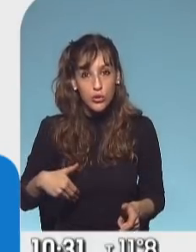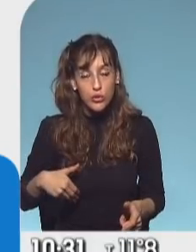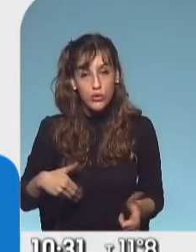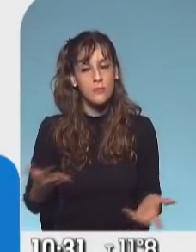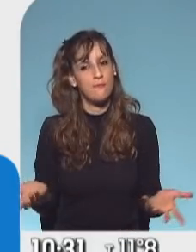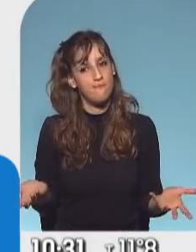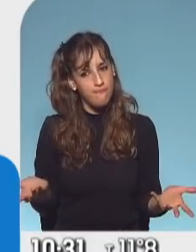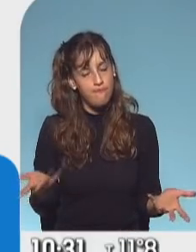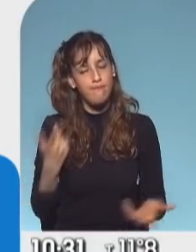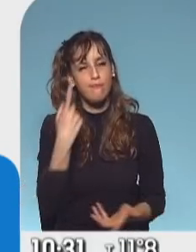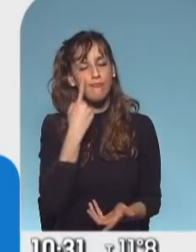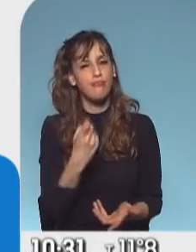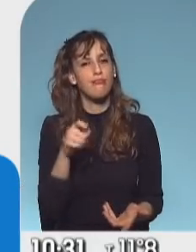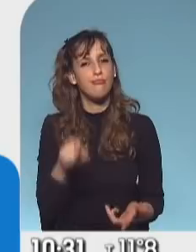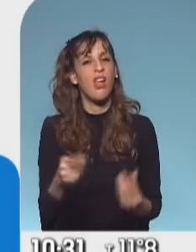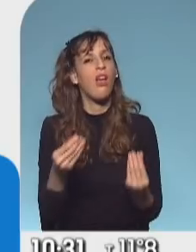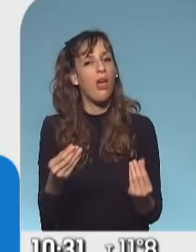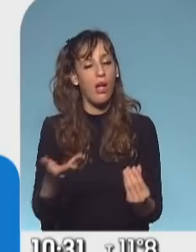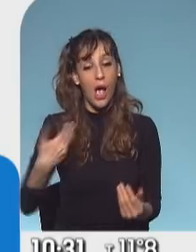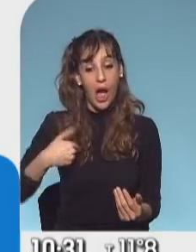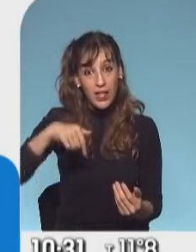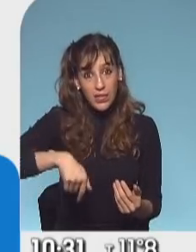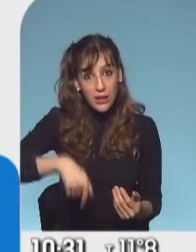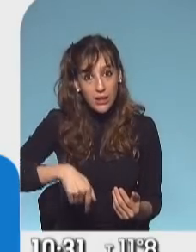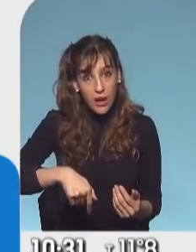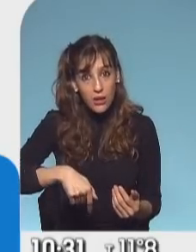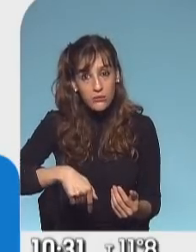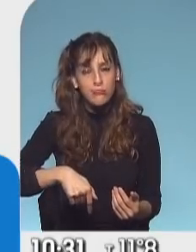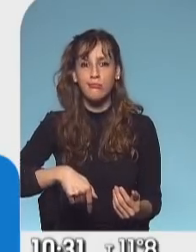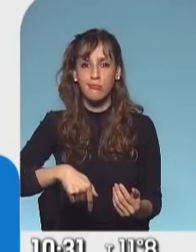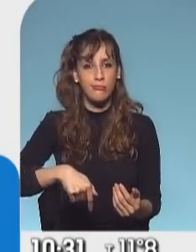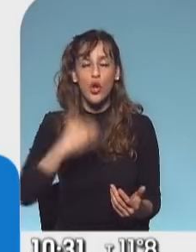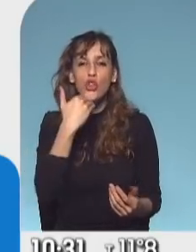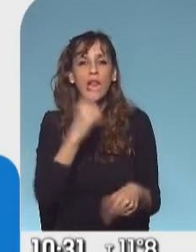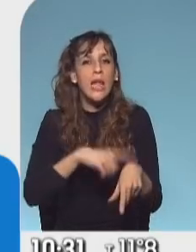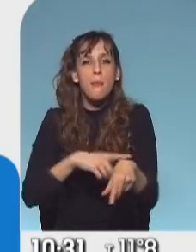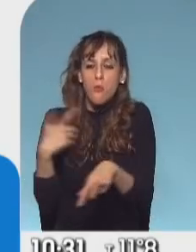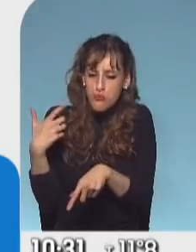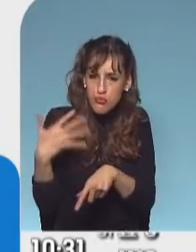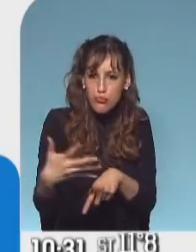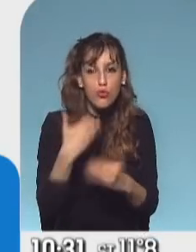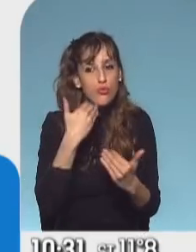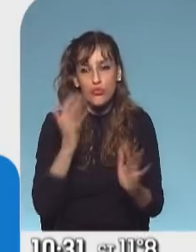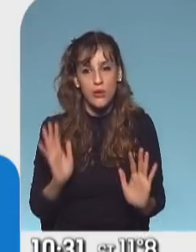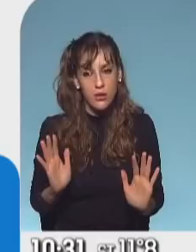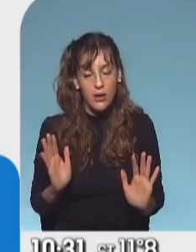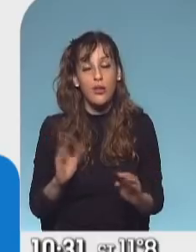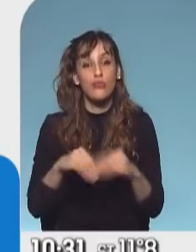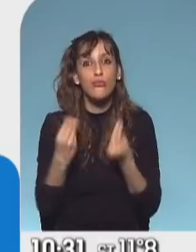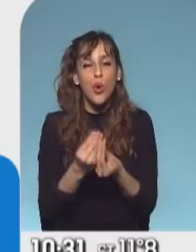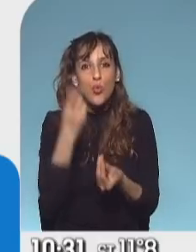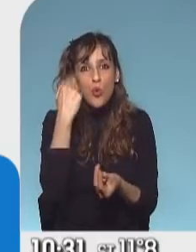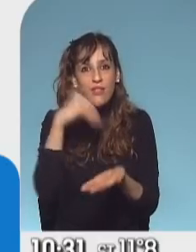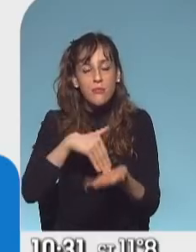Y así descubrimos que en la Argentina, durante no sé cuánto tiempo, hubo 9 millones